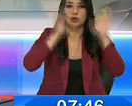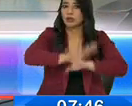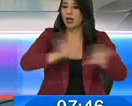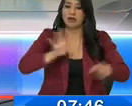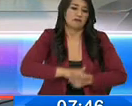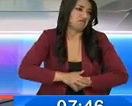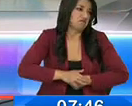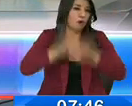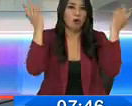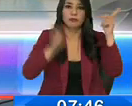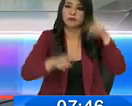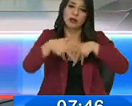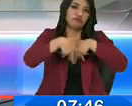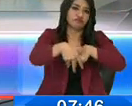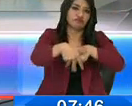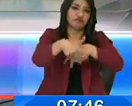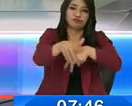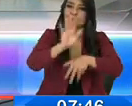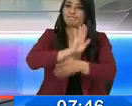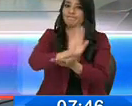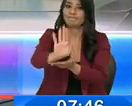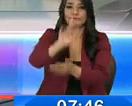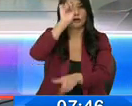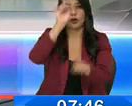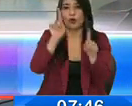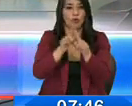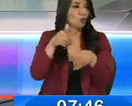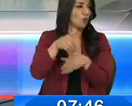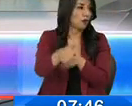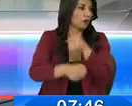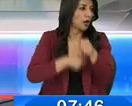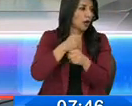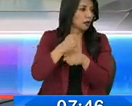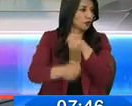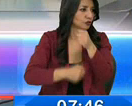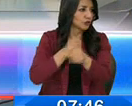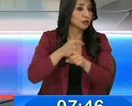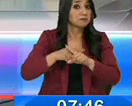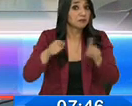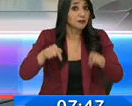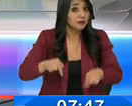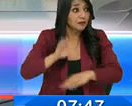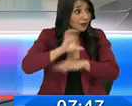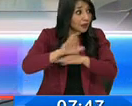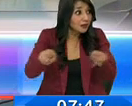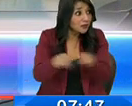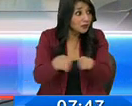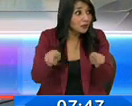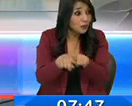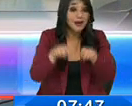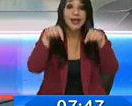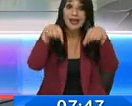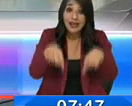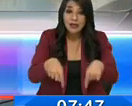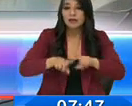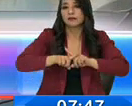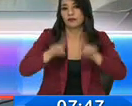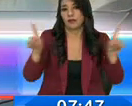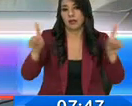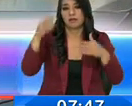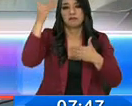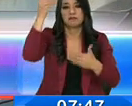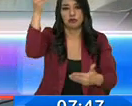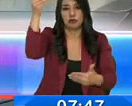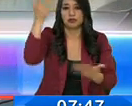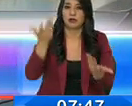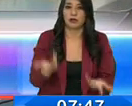estas manifestaciones de incomodidad que se hicieron durante todos estos años. Pero pensemos en el Ecuador. Yo creo que aquí hay varios actores políticos que, en